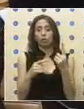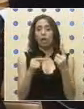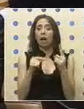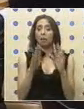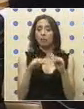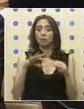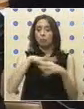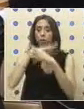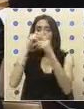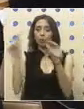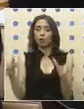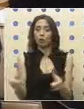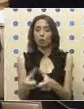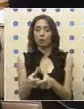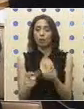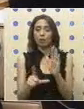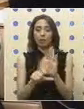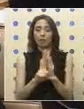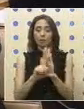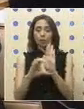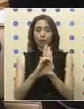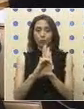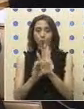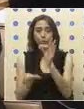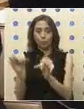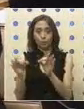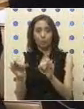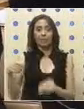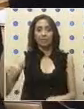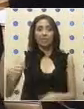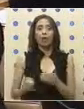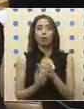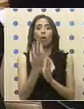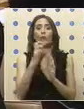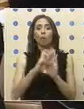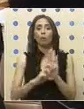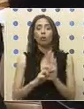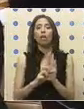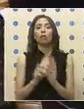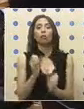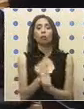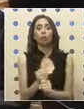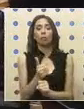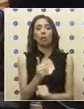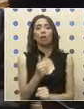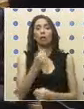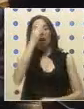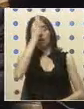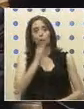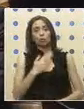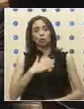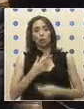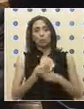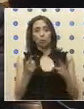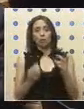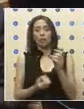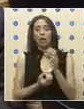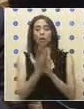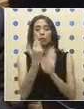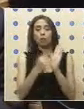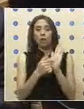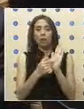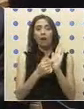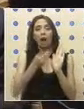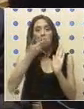espíritu desde la Comisión de Constitución y desde esta sala al Senado, que es el nuevo proyecto sobre probidad de la función pública, que regula una nueva declaración de interés y